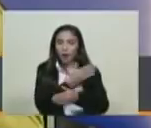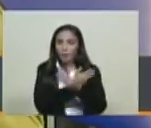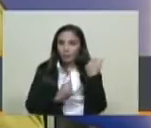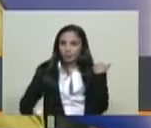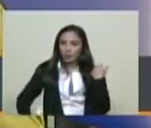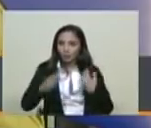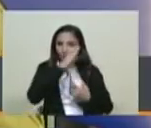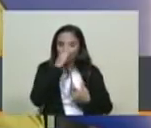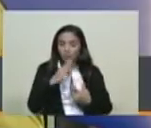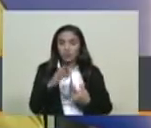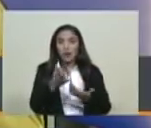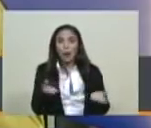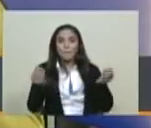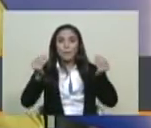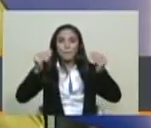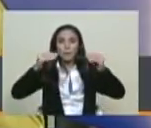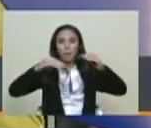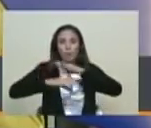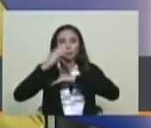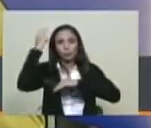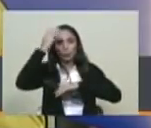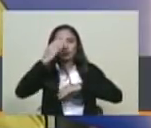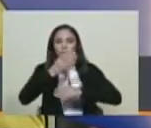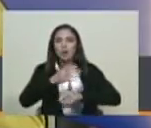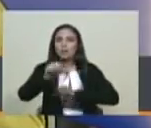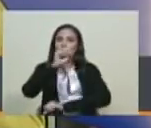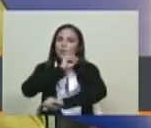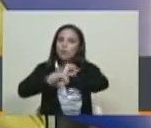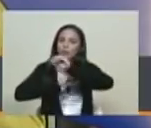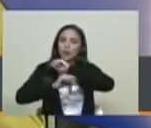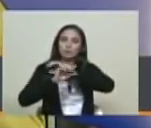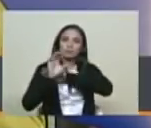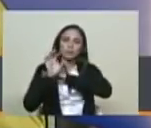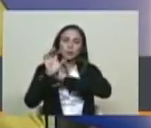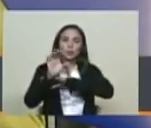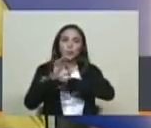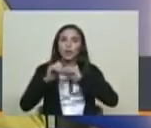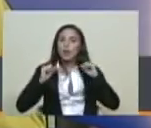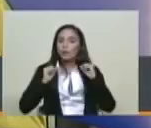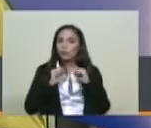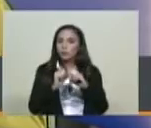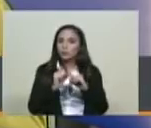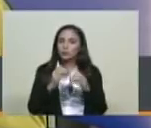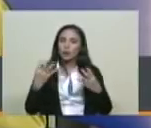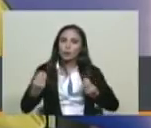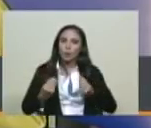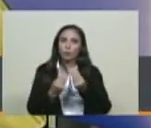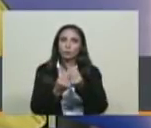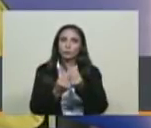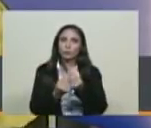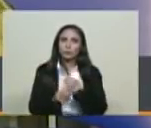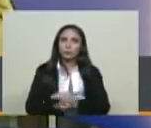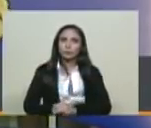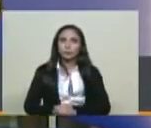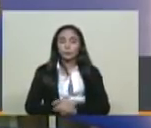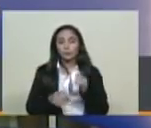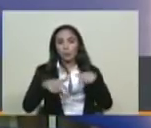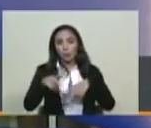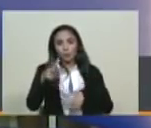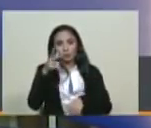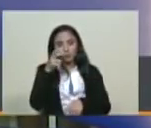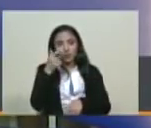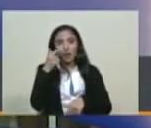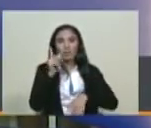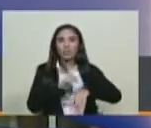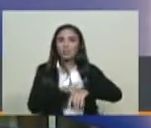acrecentará la conciencia y la lucha de Brasil y la fuerza de lo que va a ser. Escúchenme hoy.